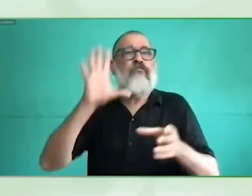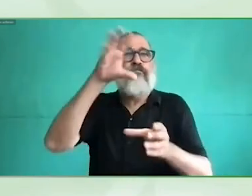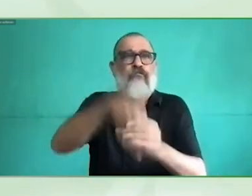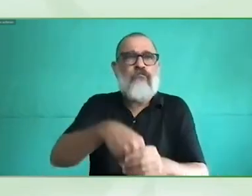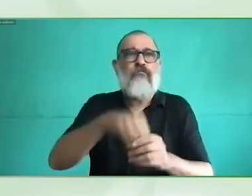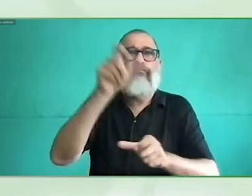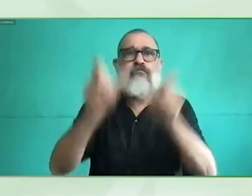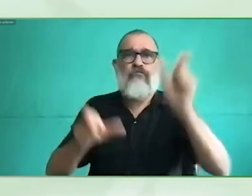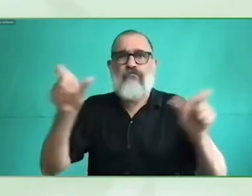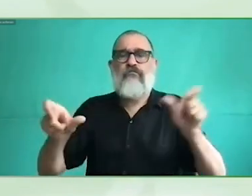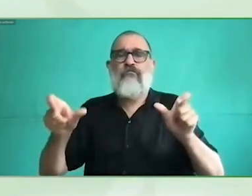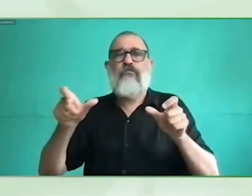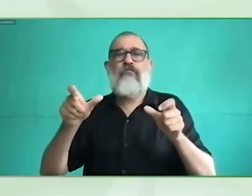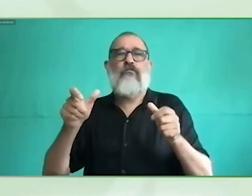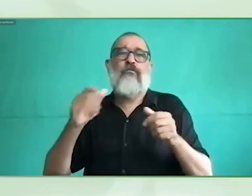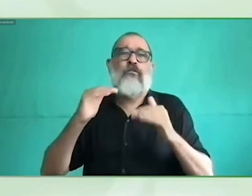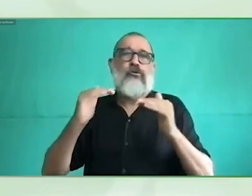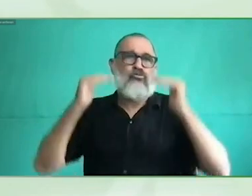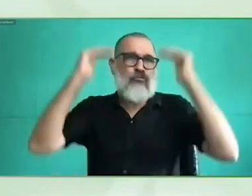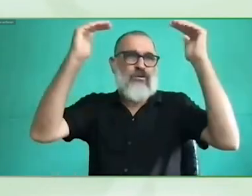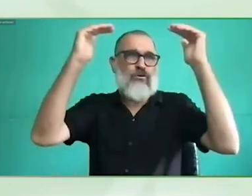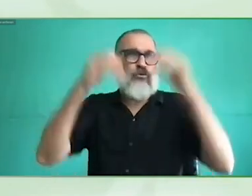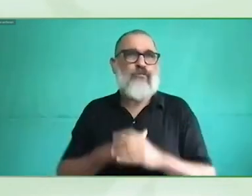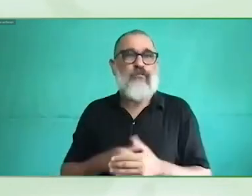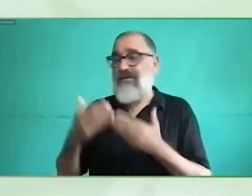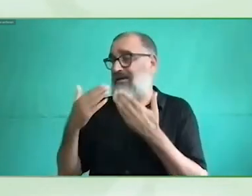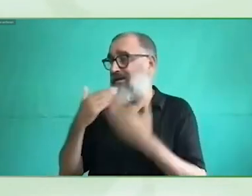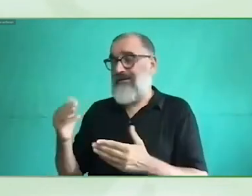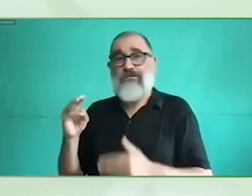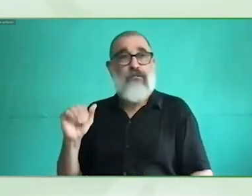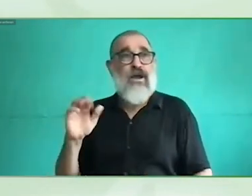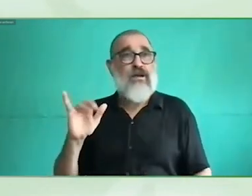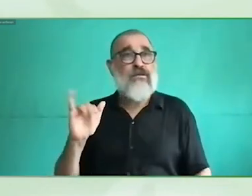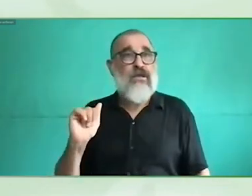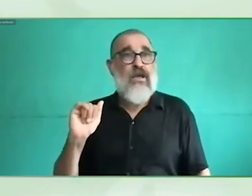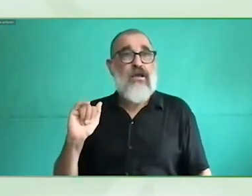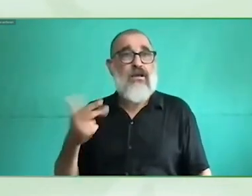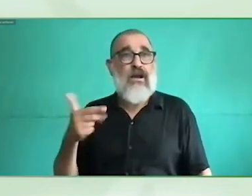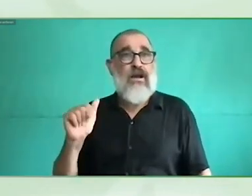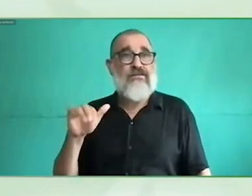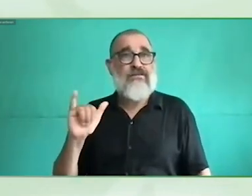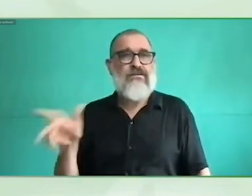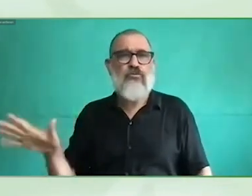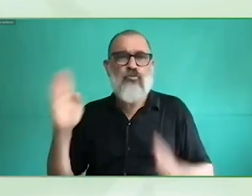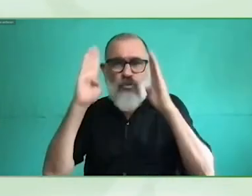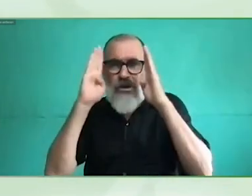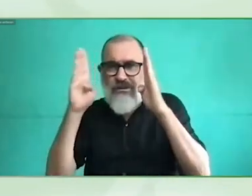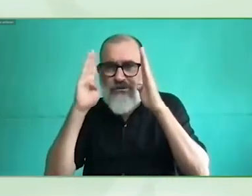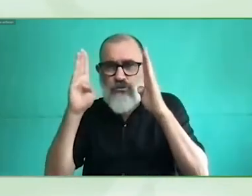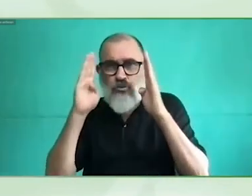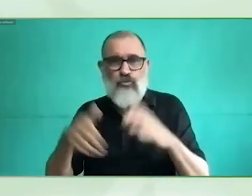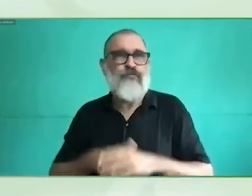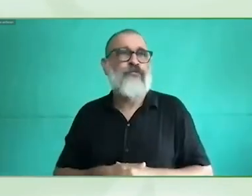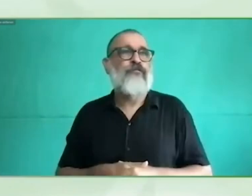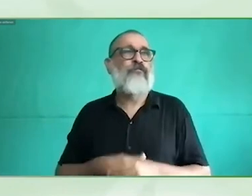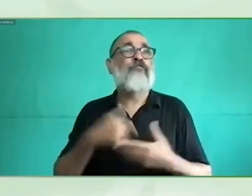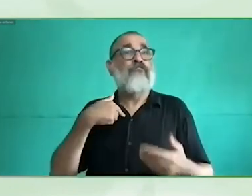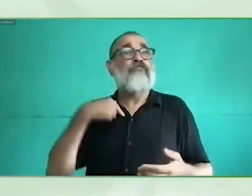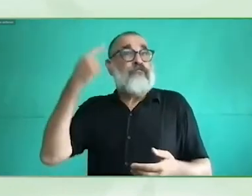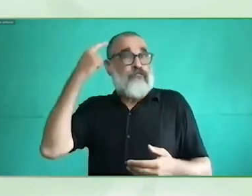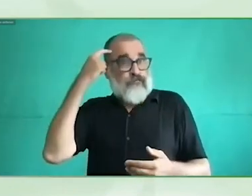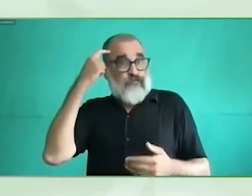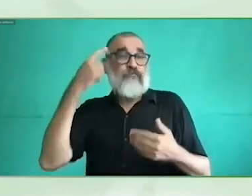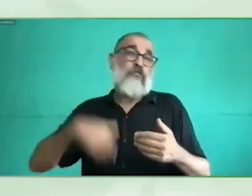es una cuestión de élite si no tiene recursos probablemente no tienes acceso a servicios de